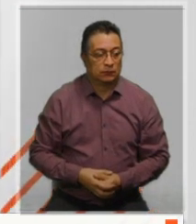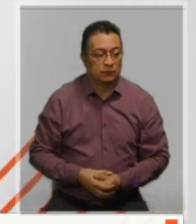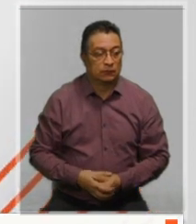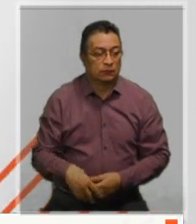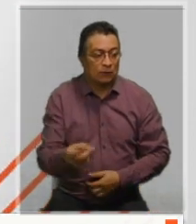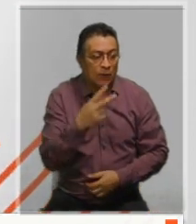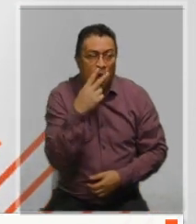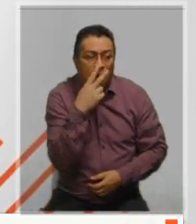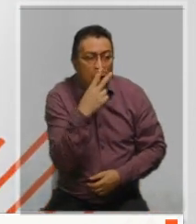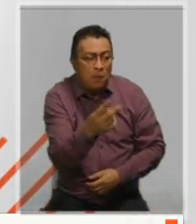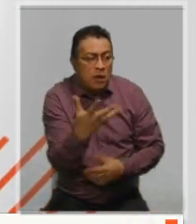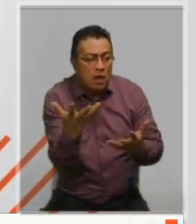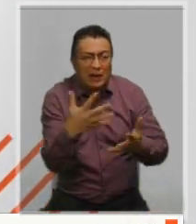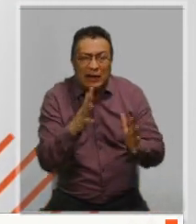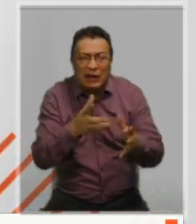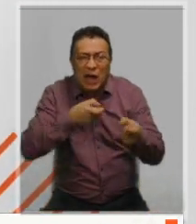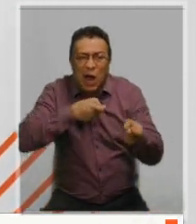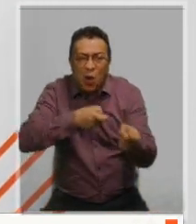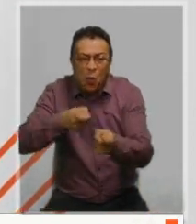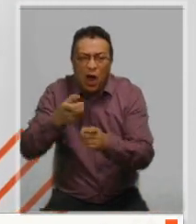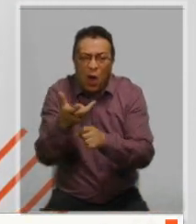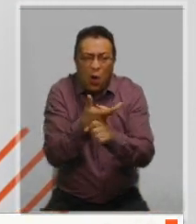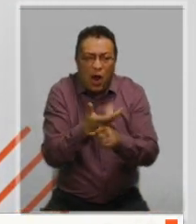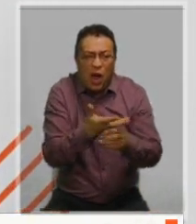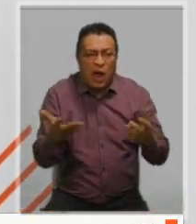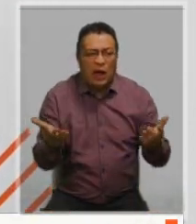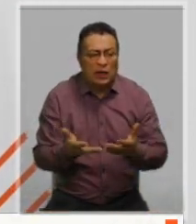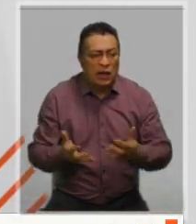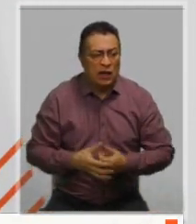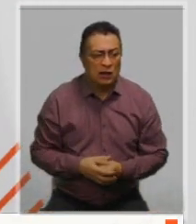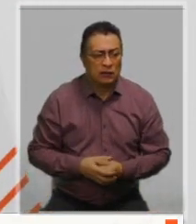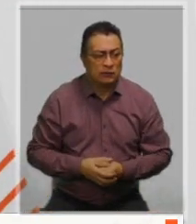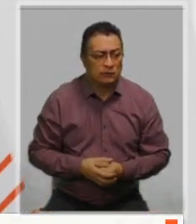Mira, ¿qué es esa? ¿Una metralleta? ¿Qué?